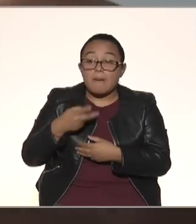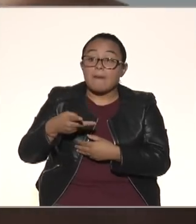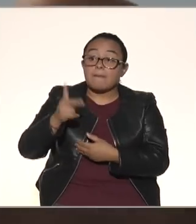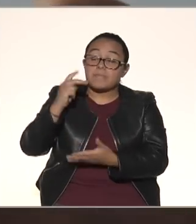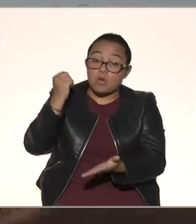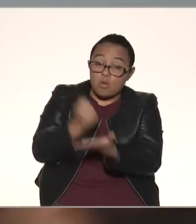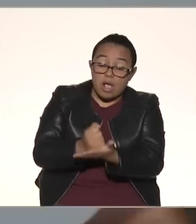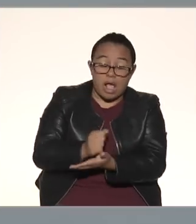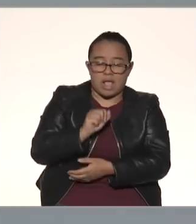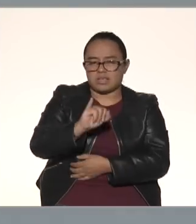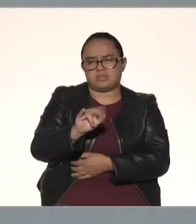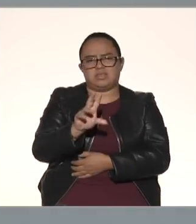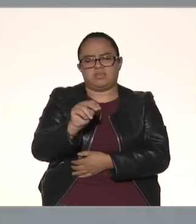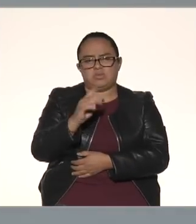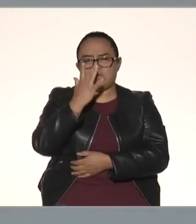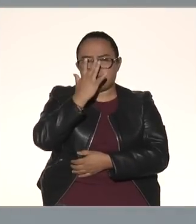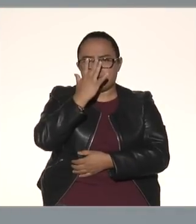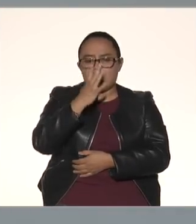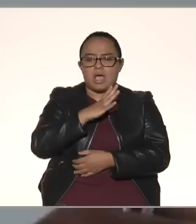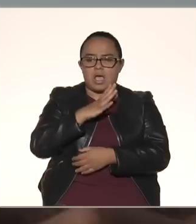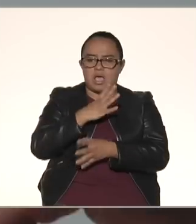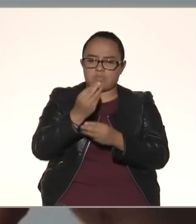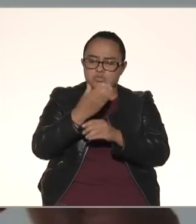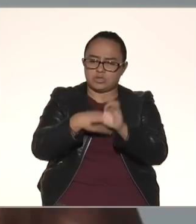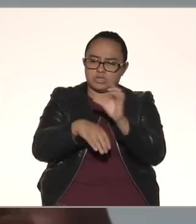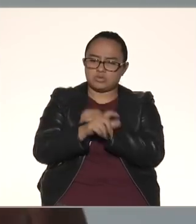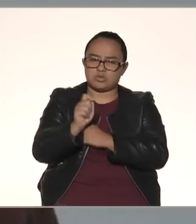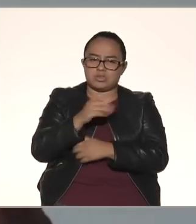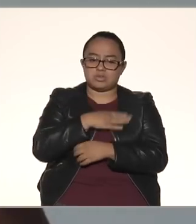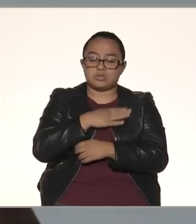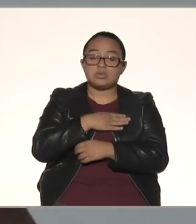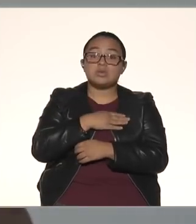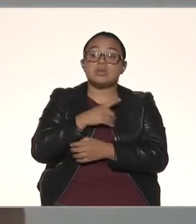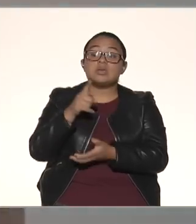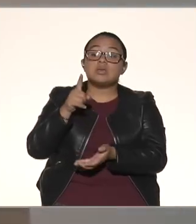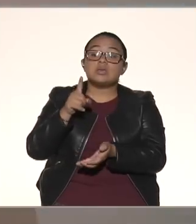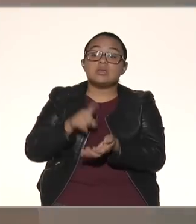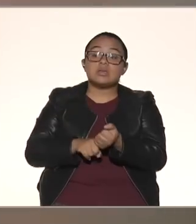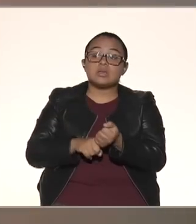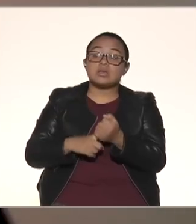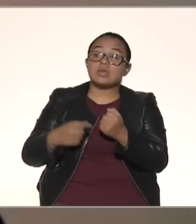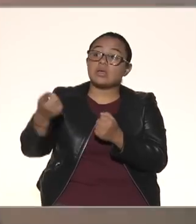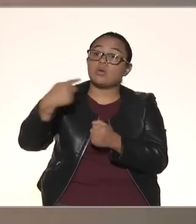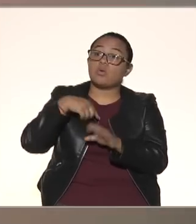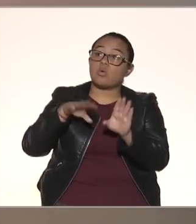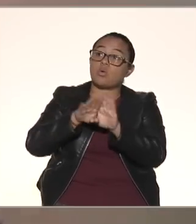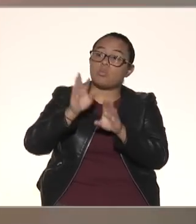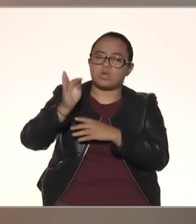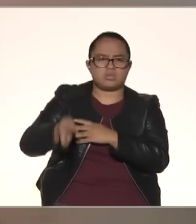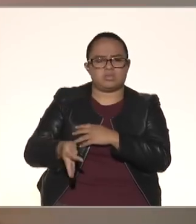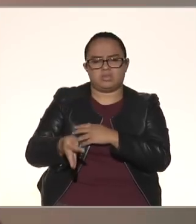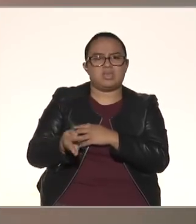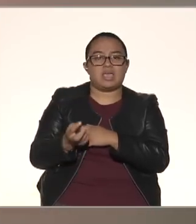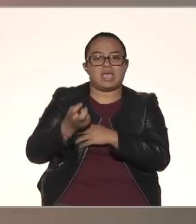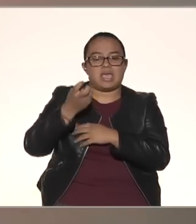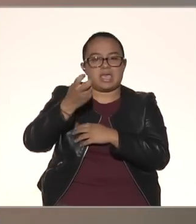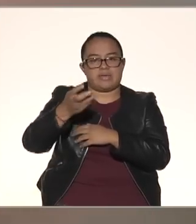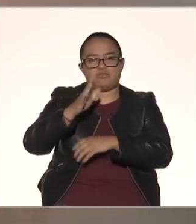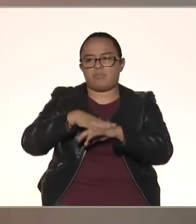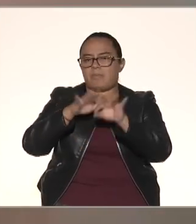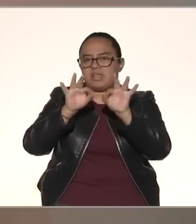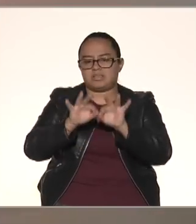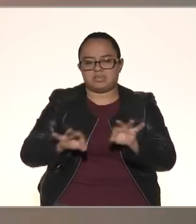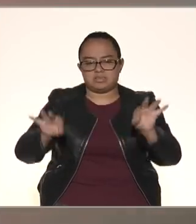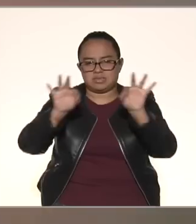ser así. De hecho, hay muchos aspectos de la generosidad que no buscan en ningún momento el reconocimiento del otro. Y creo que esa realmente es la mayor de